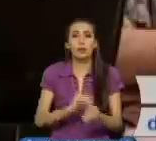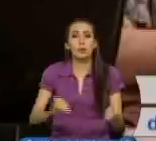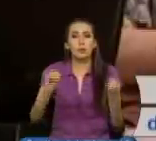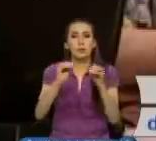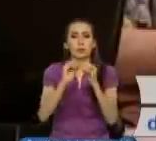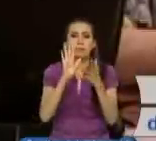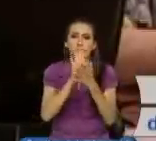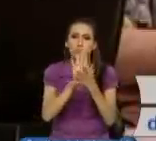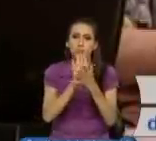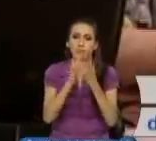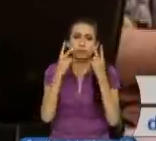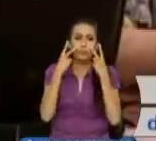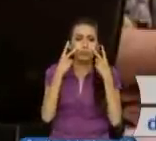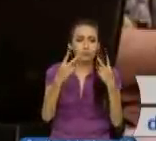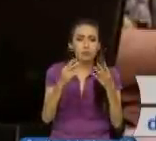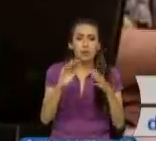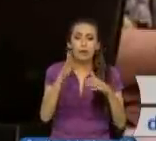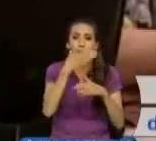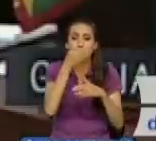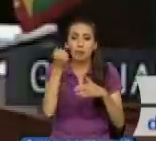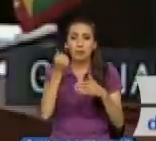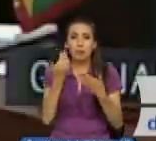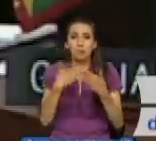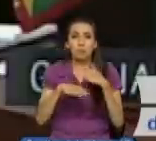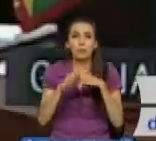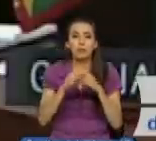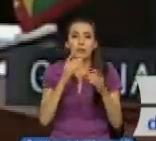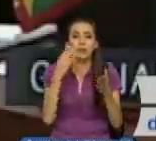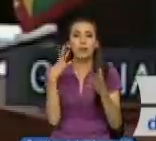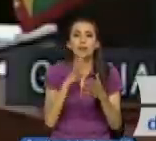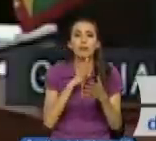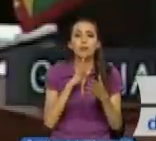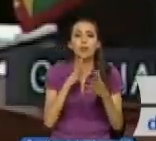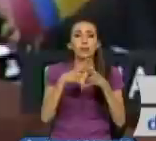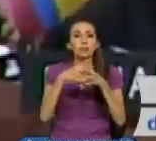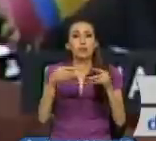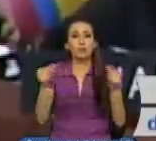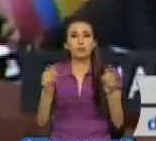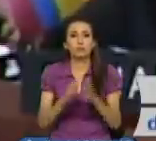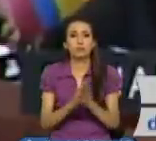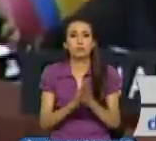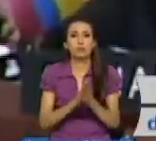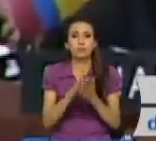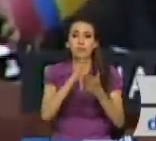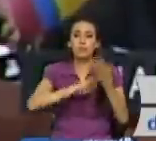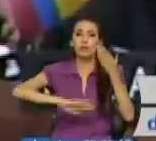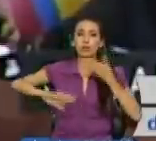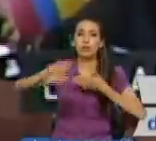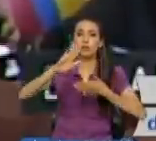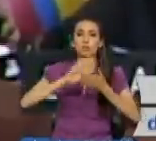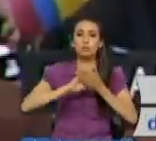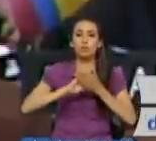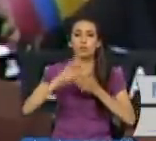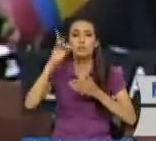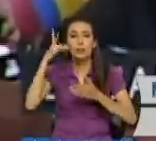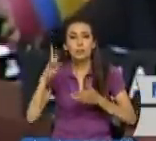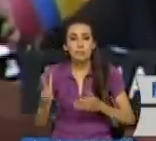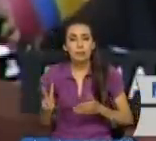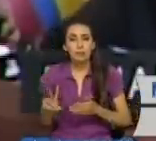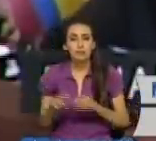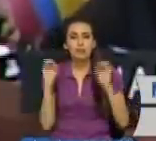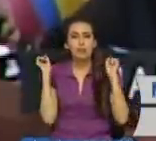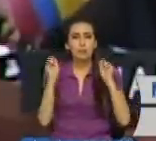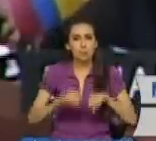sobre el tema y recordó que la mejor salida es la que no evoque discursos sino soluciones todas las partes en Venezuela